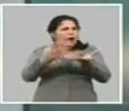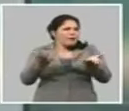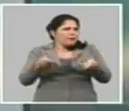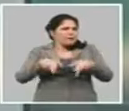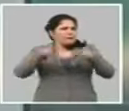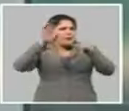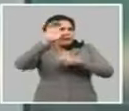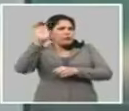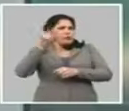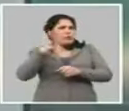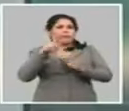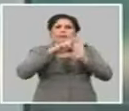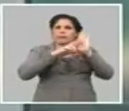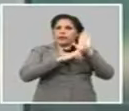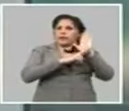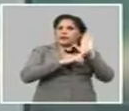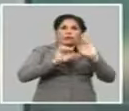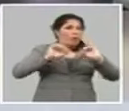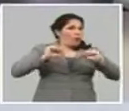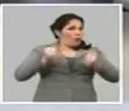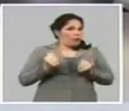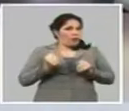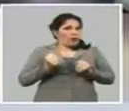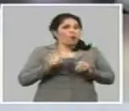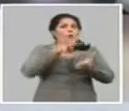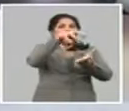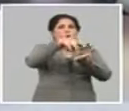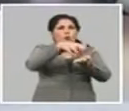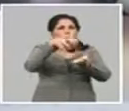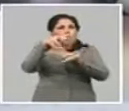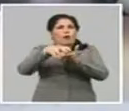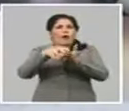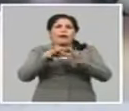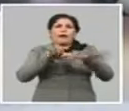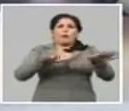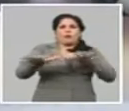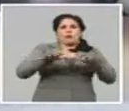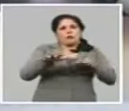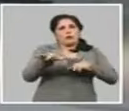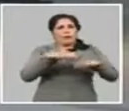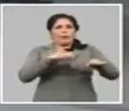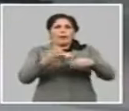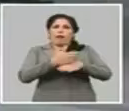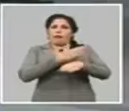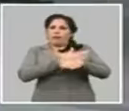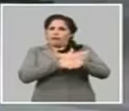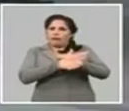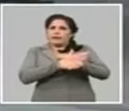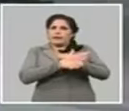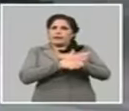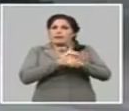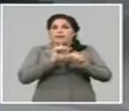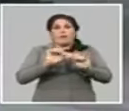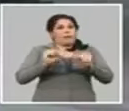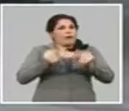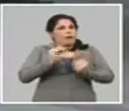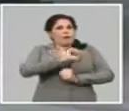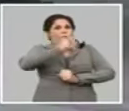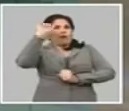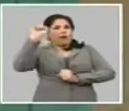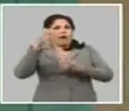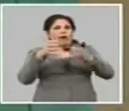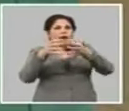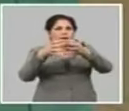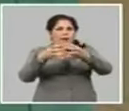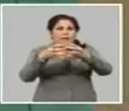con los requisitos son son instalaciones que se han ido adecuando son instalaciones adecuadas para lograr esta acción